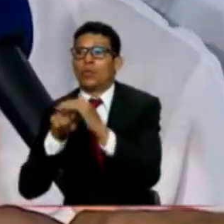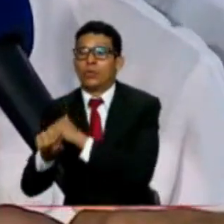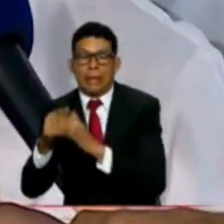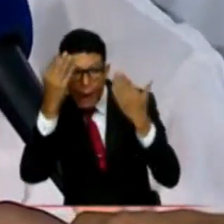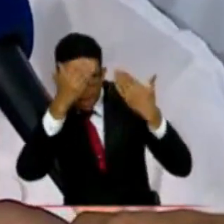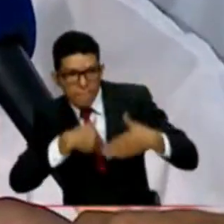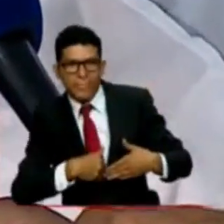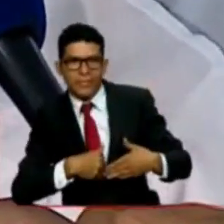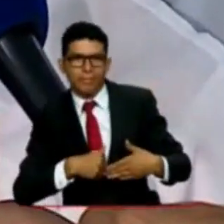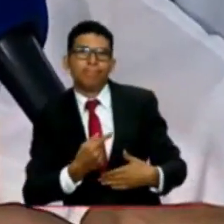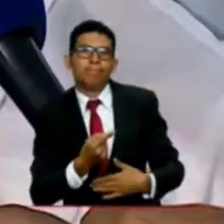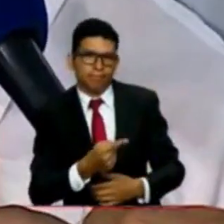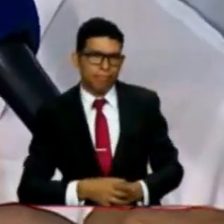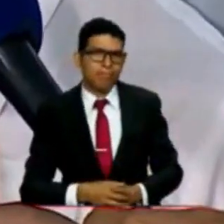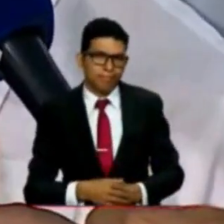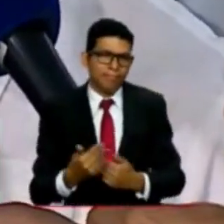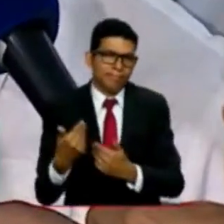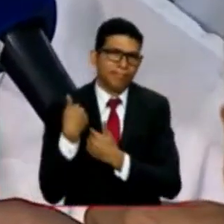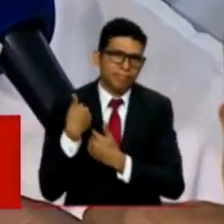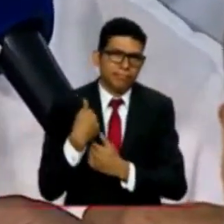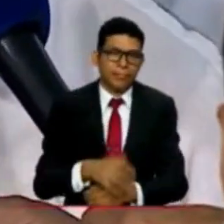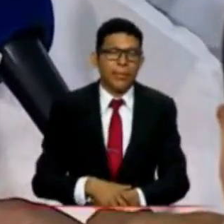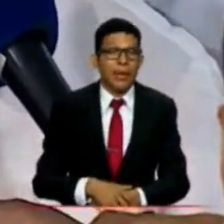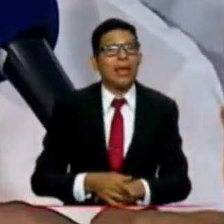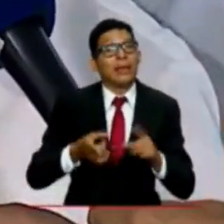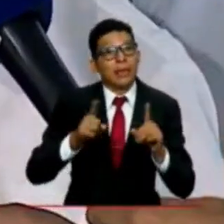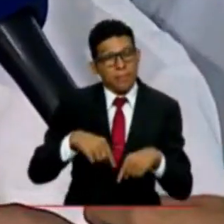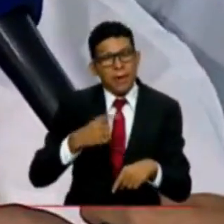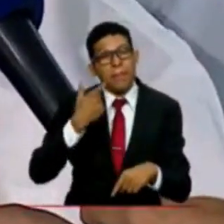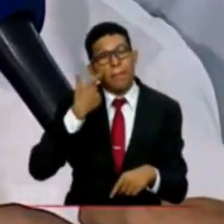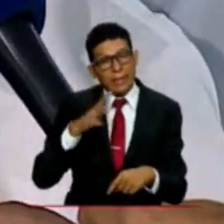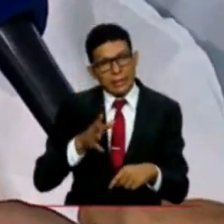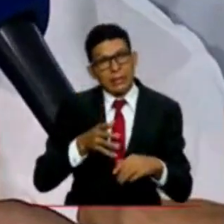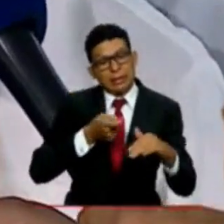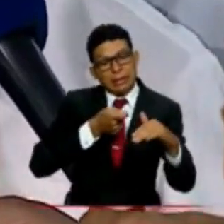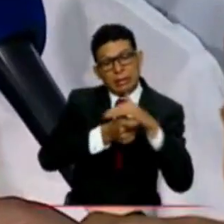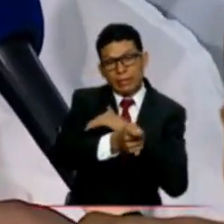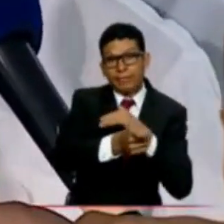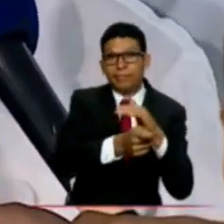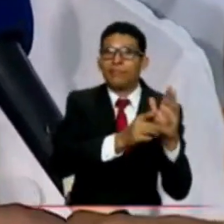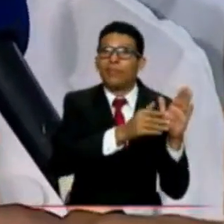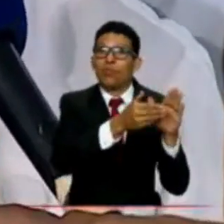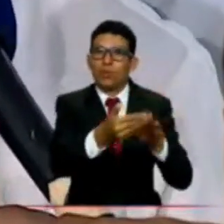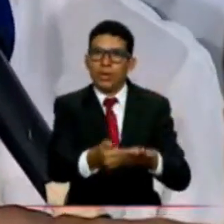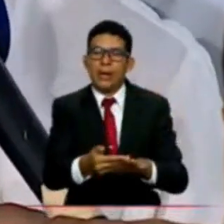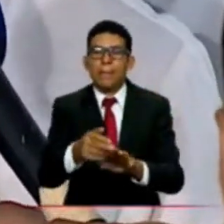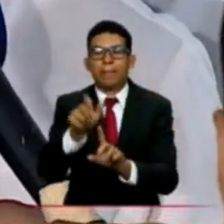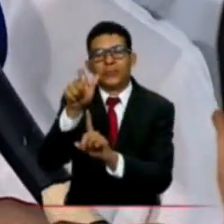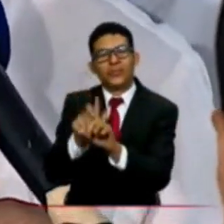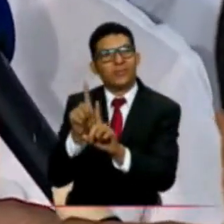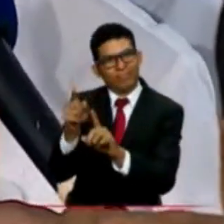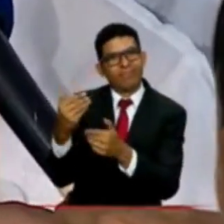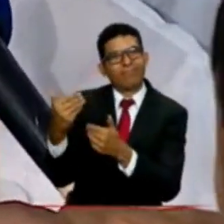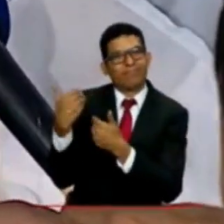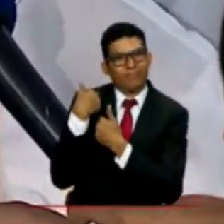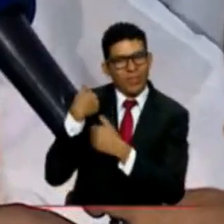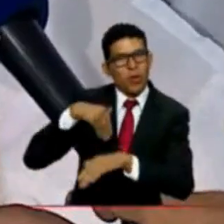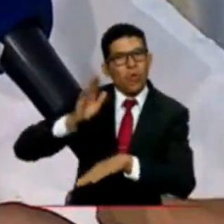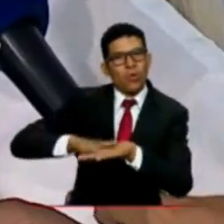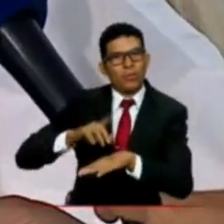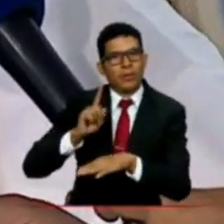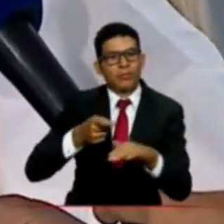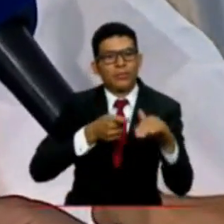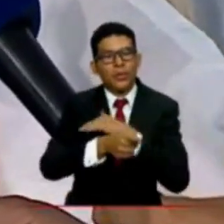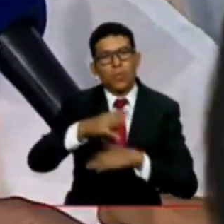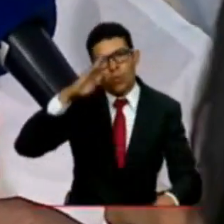decir algo. También parece que había asesinado o al parecer es una de las personas culpables del